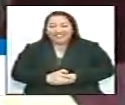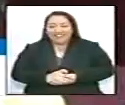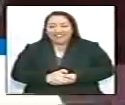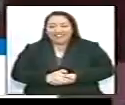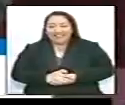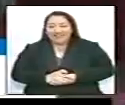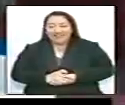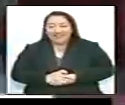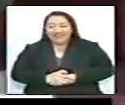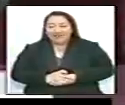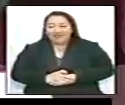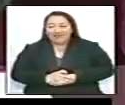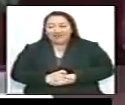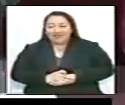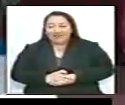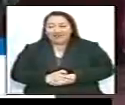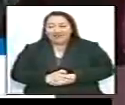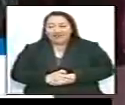bueno.